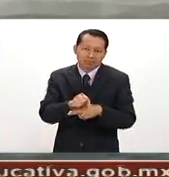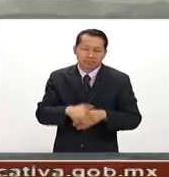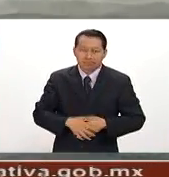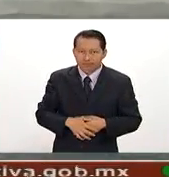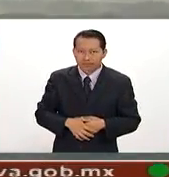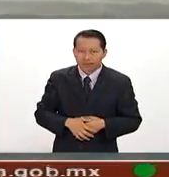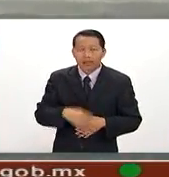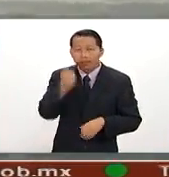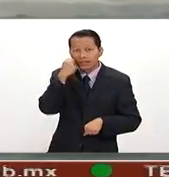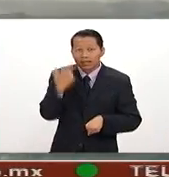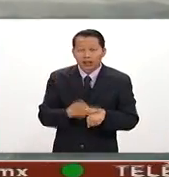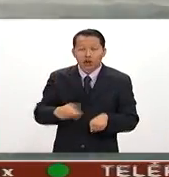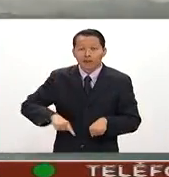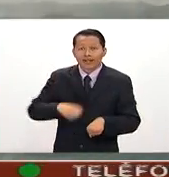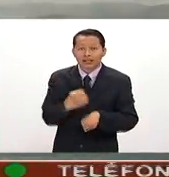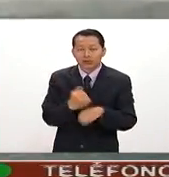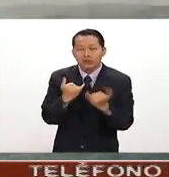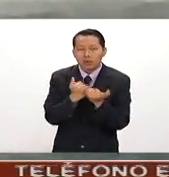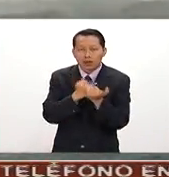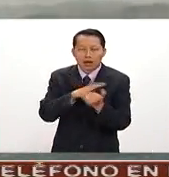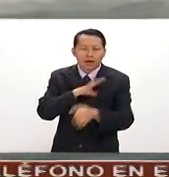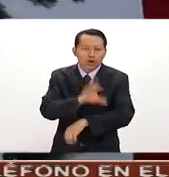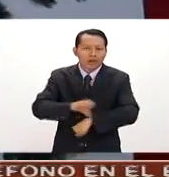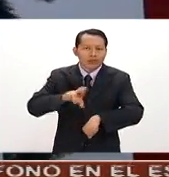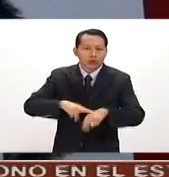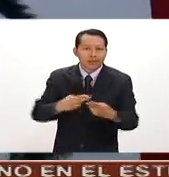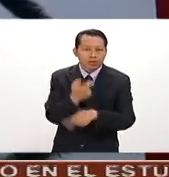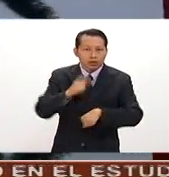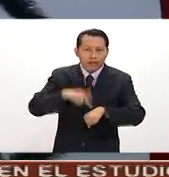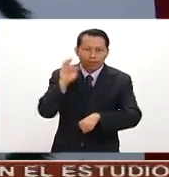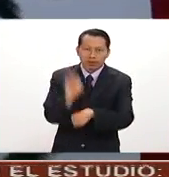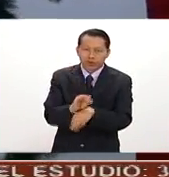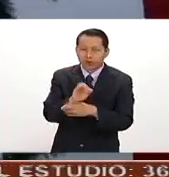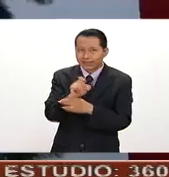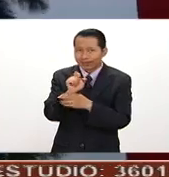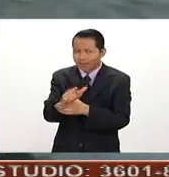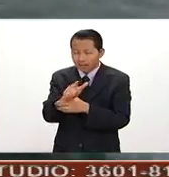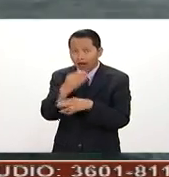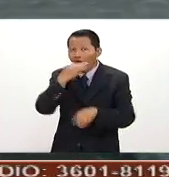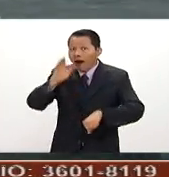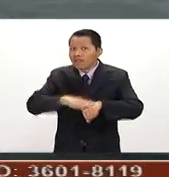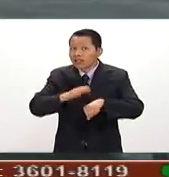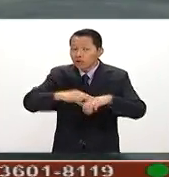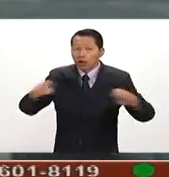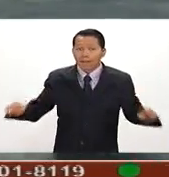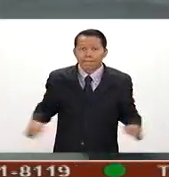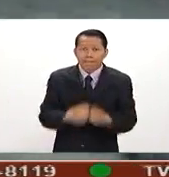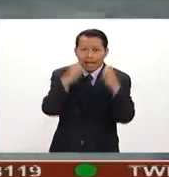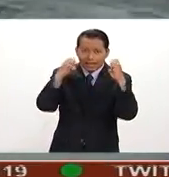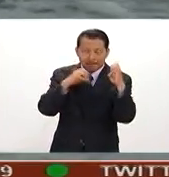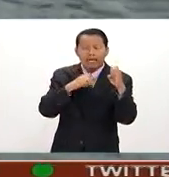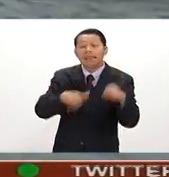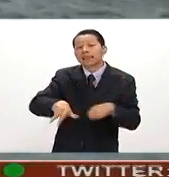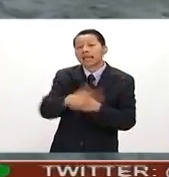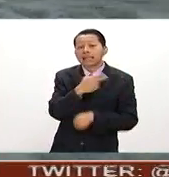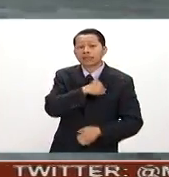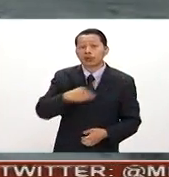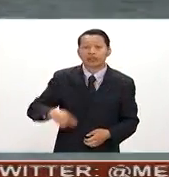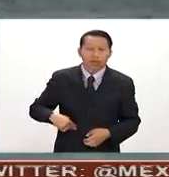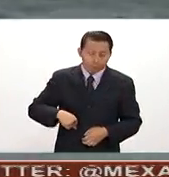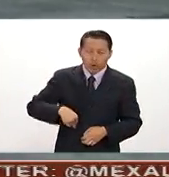La Secretaría de Gobernación, a través de la Coordinación Nacional de Protección Civil, emitió una declaratoria de emergencia para 13 municipios de